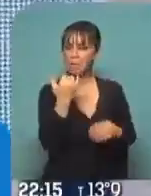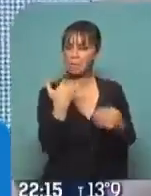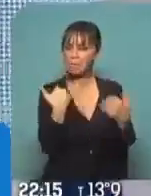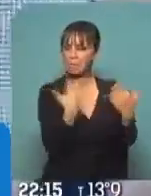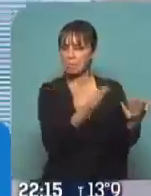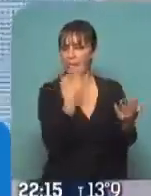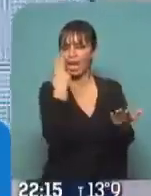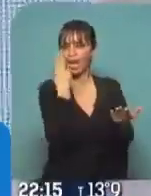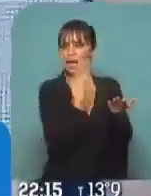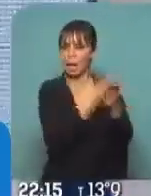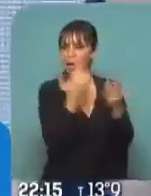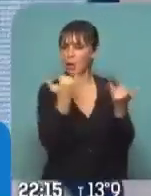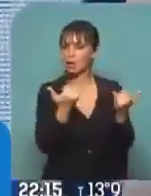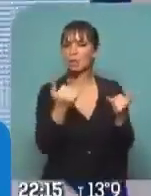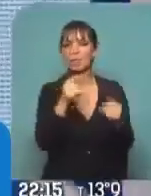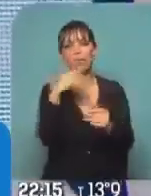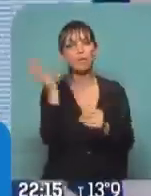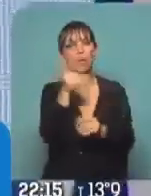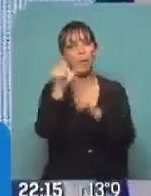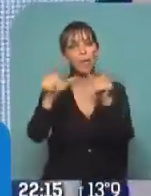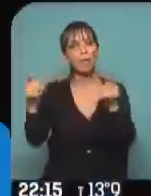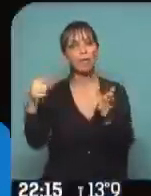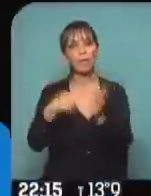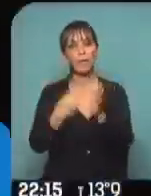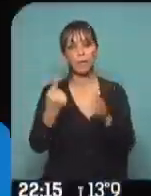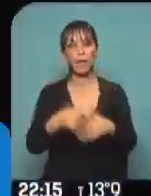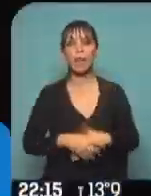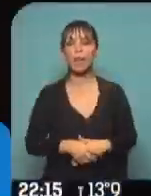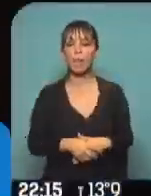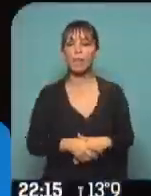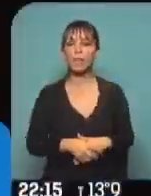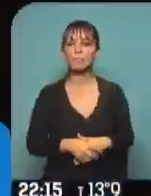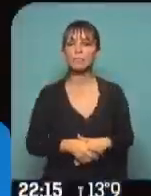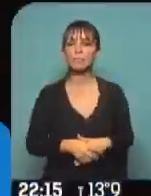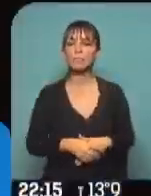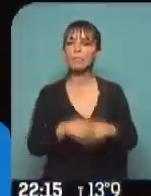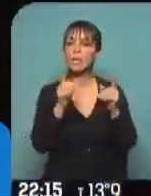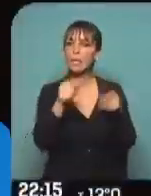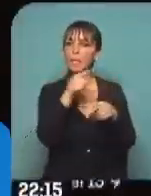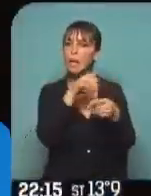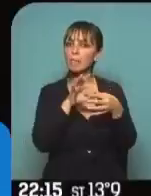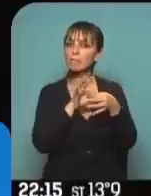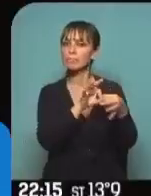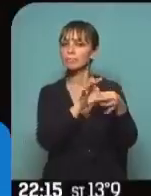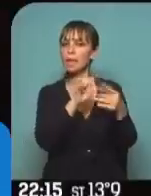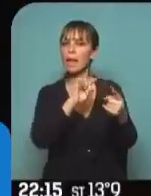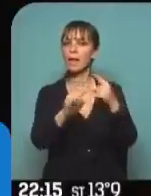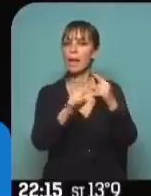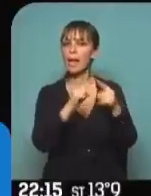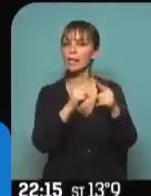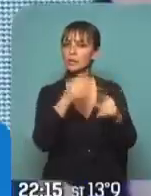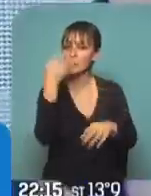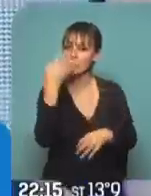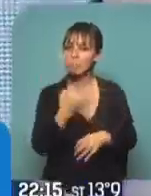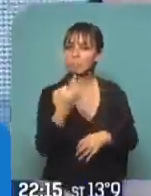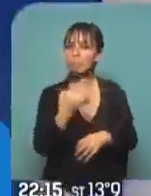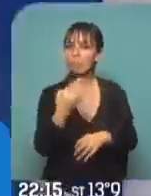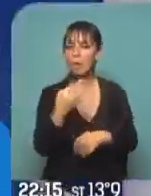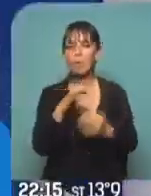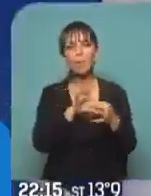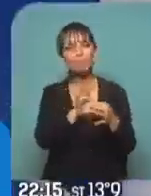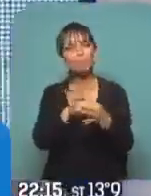este reconocimiento de todos los porteños. Aparte de la relación increíble que supiste trabar con todos